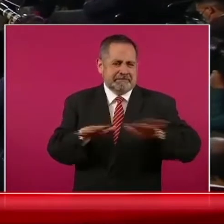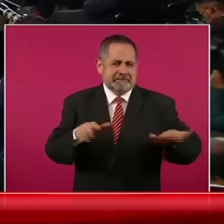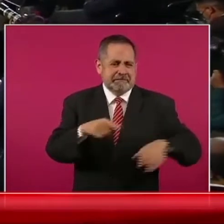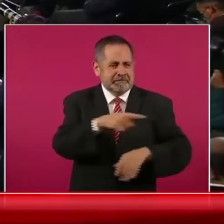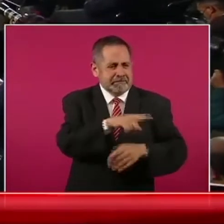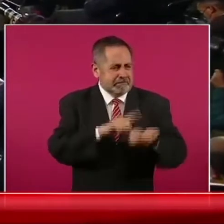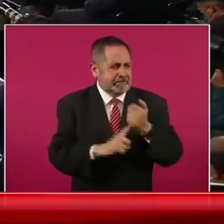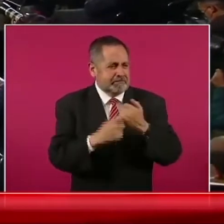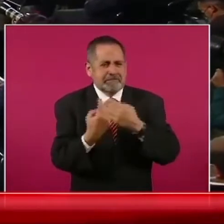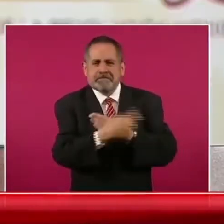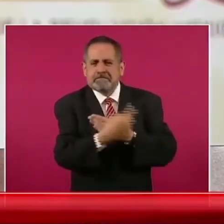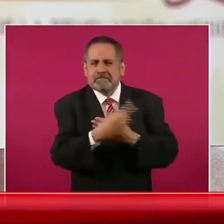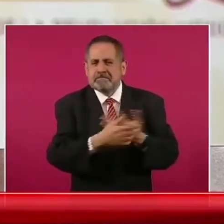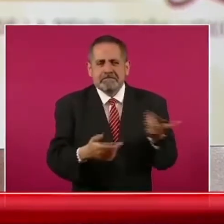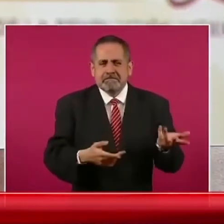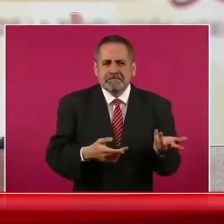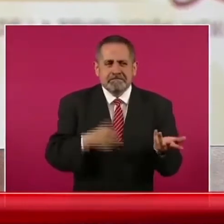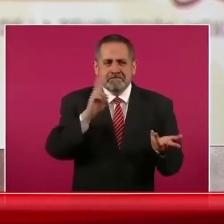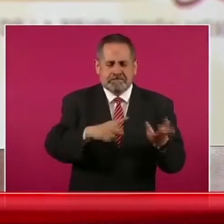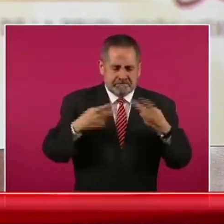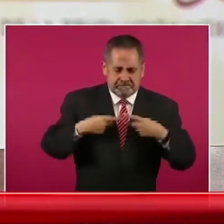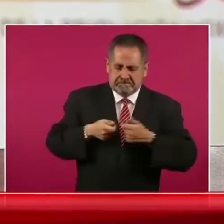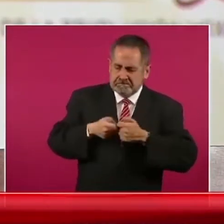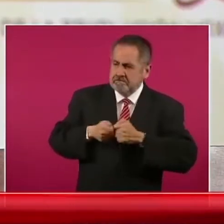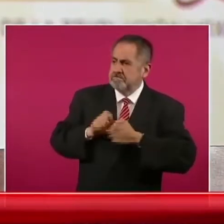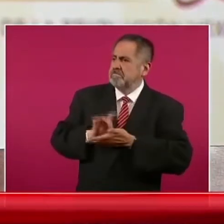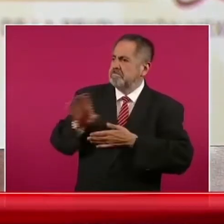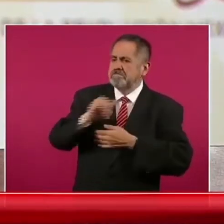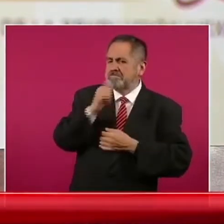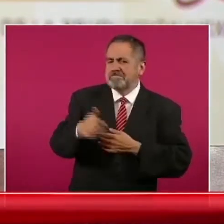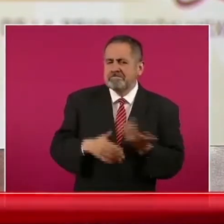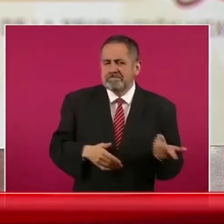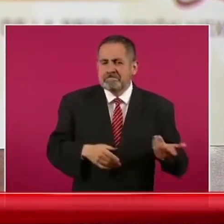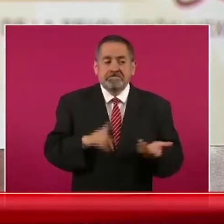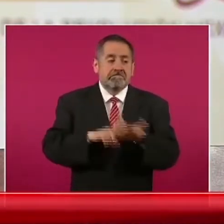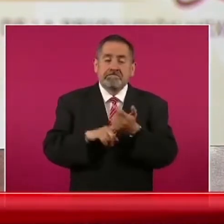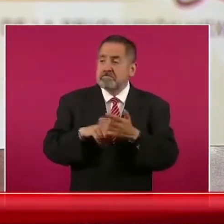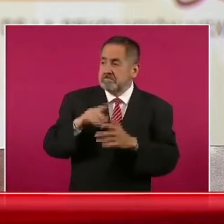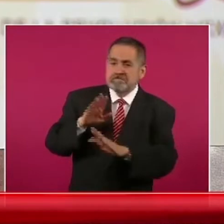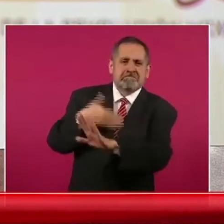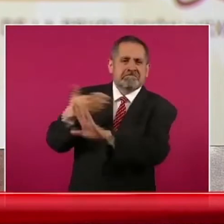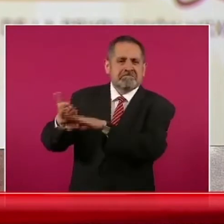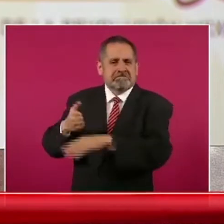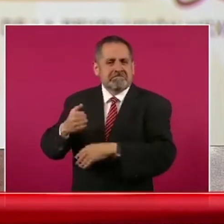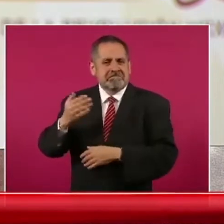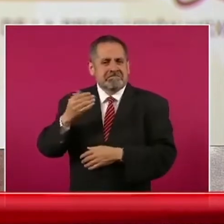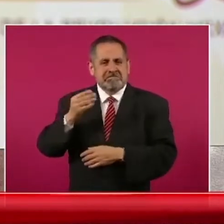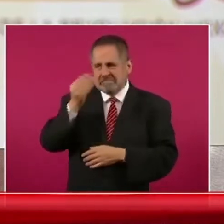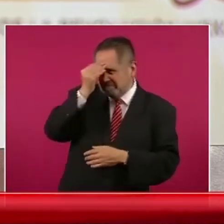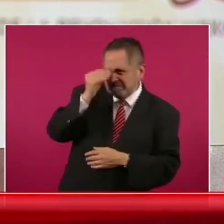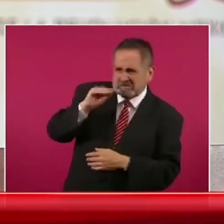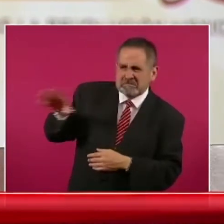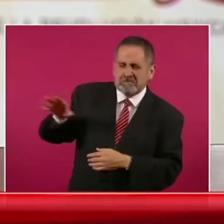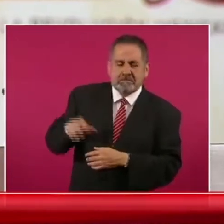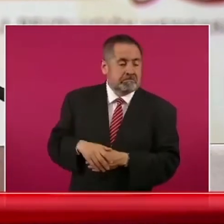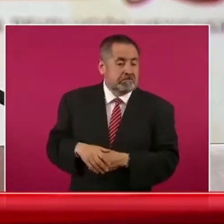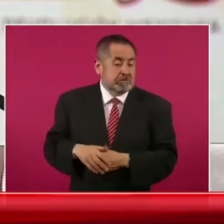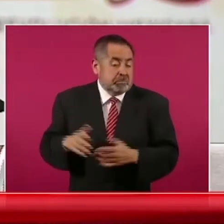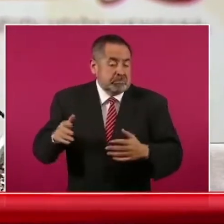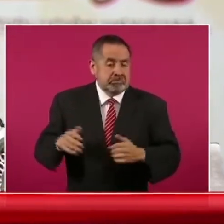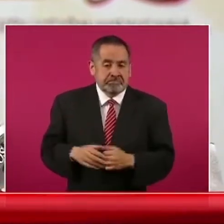Cristian andar campañas de desprestigio en las redes de todas